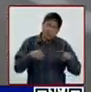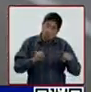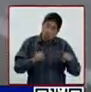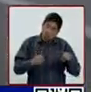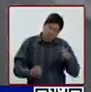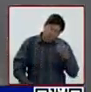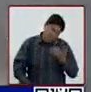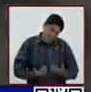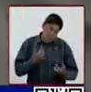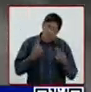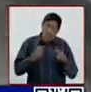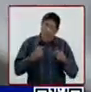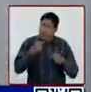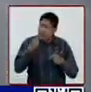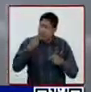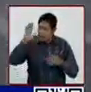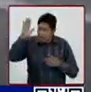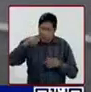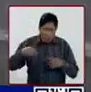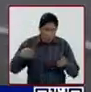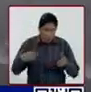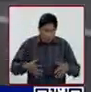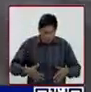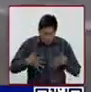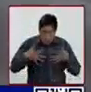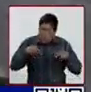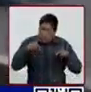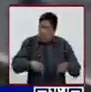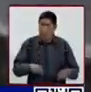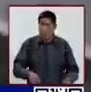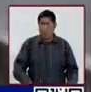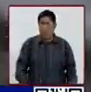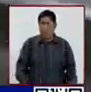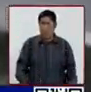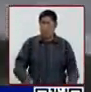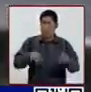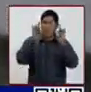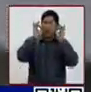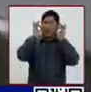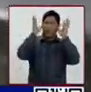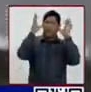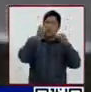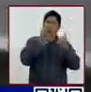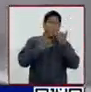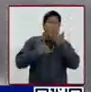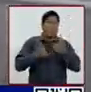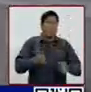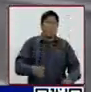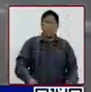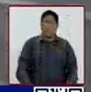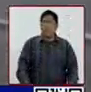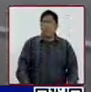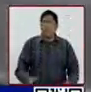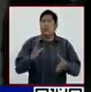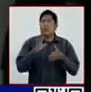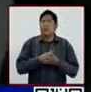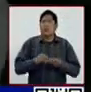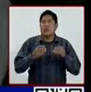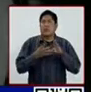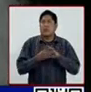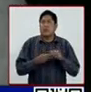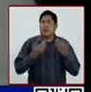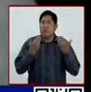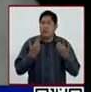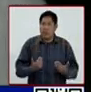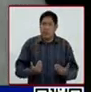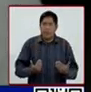motocicleta hasta que él les dijo de que vivía aquí en la guardia tremenda las imágenes Carlos que estamos viendo mientras vos nos vas contando lo que se vive